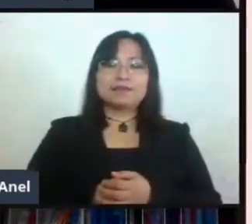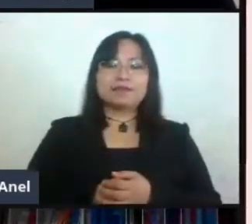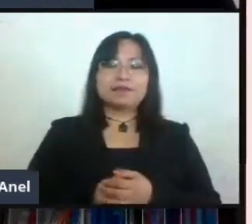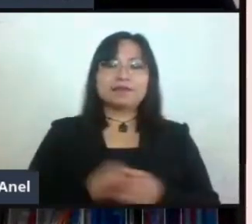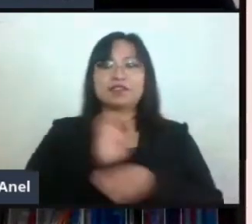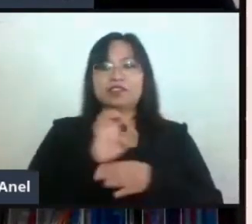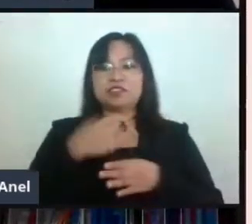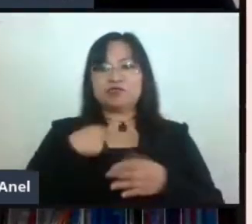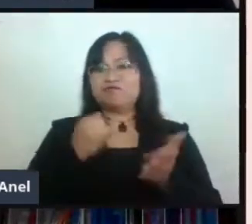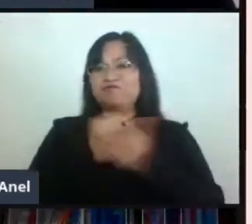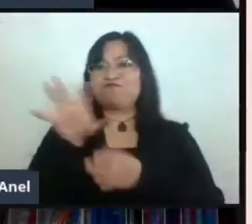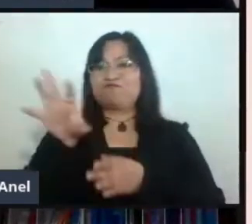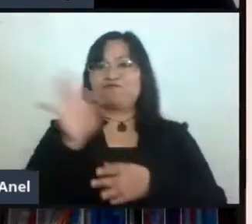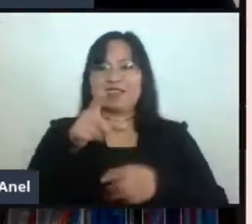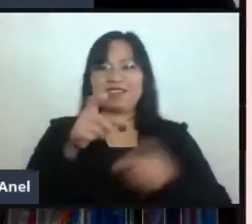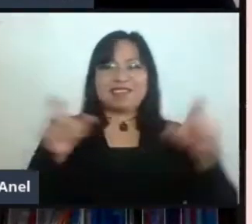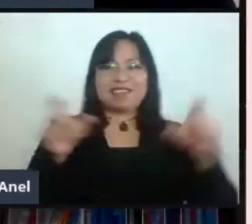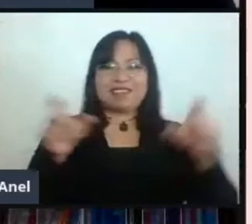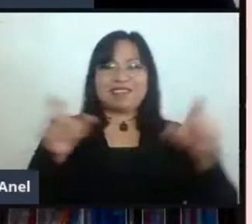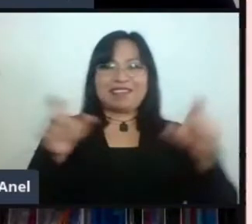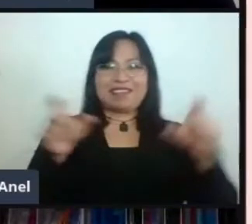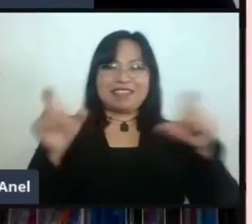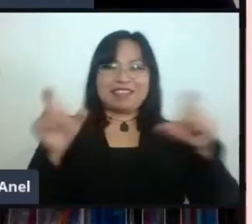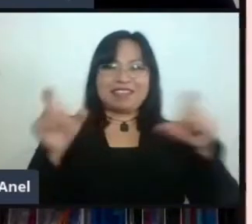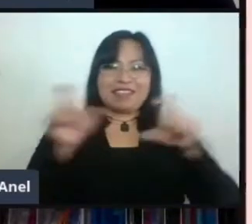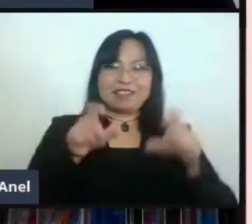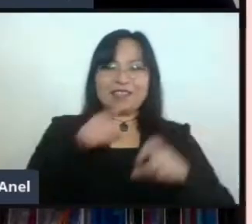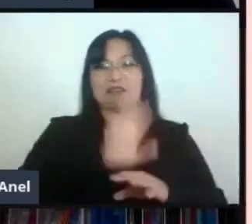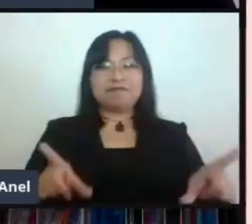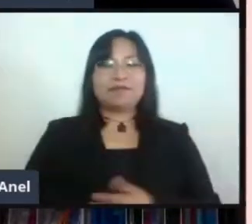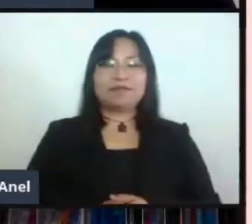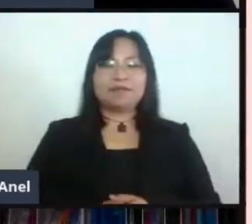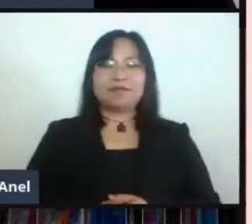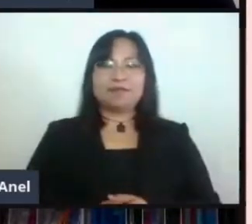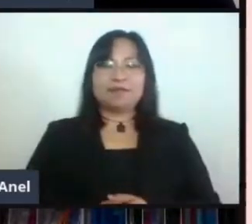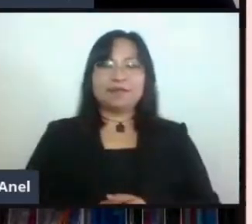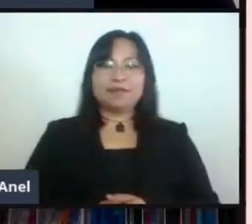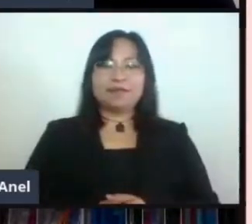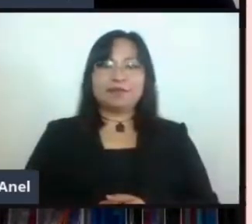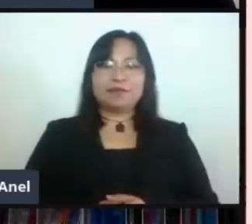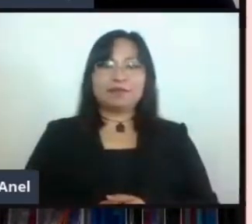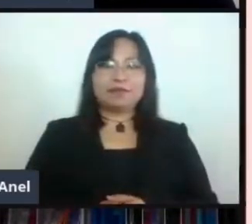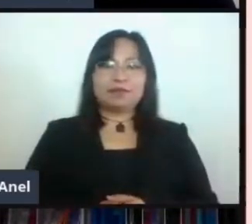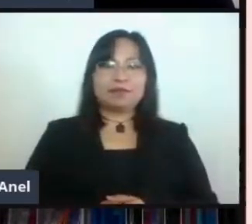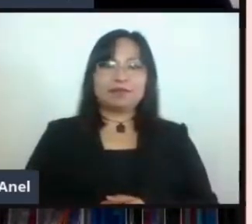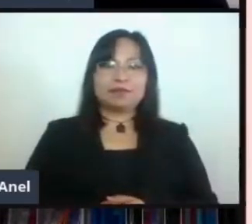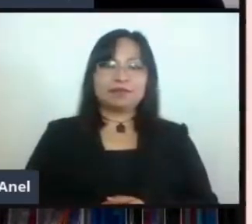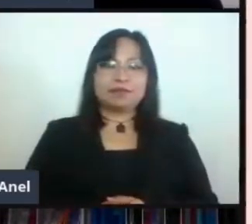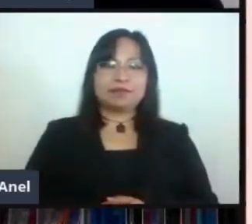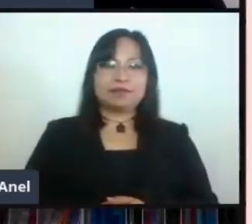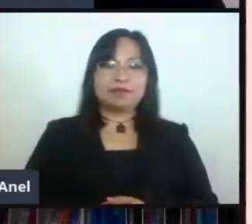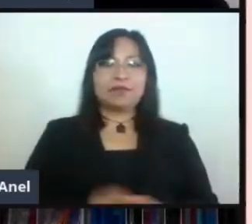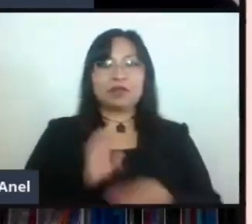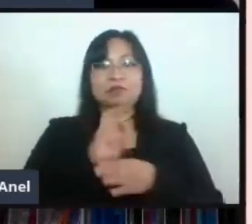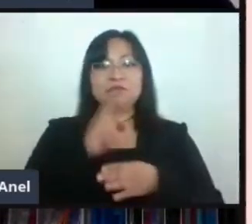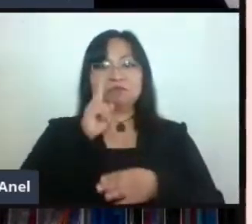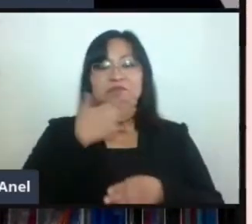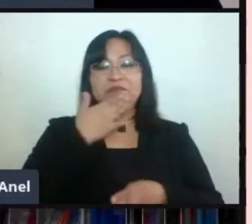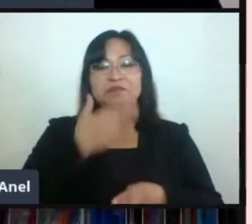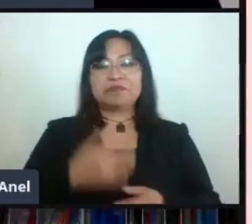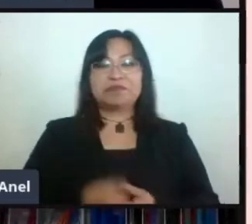quedar padrísimo mi guía de estudio. Entonces, bueno, esa es la manera, Carlos. Y yo